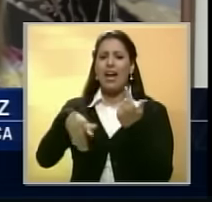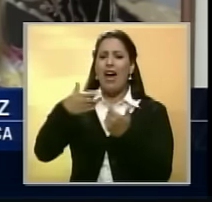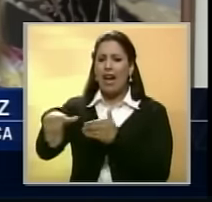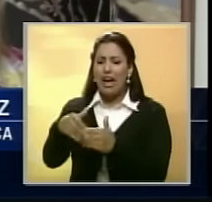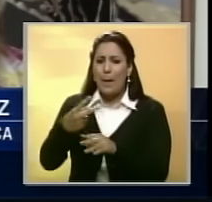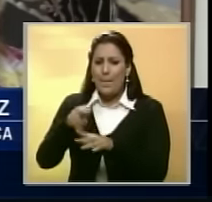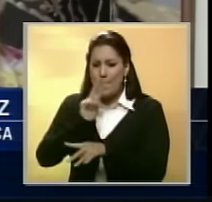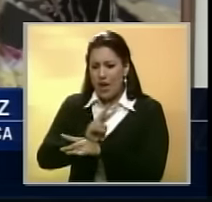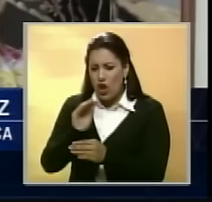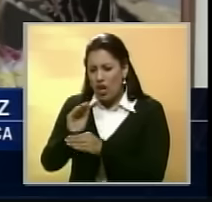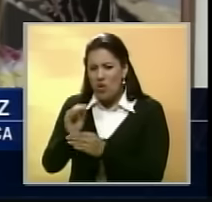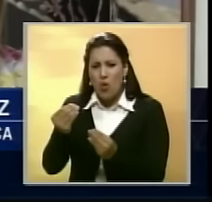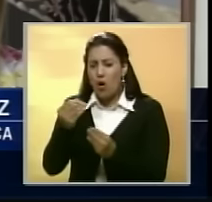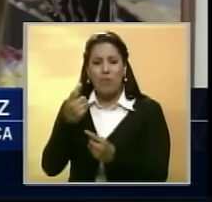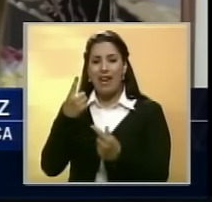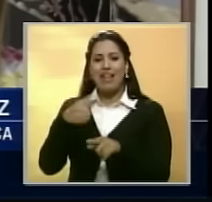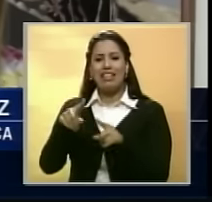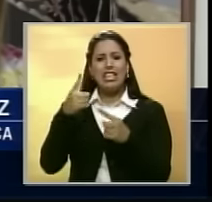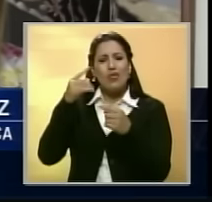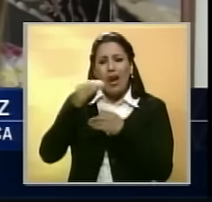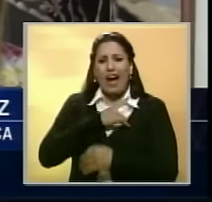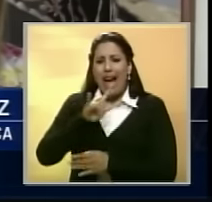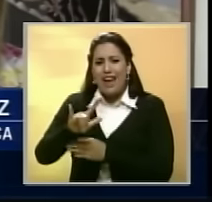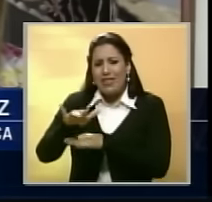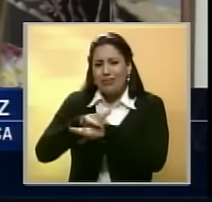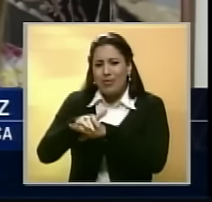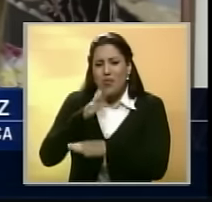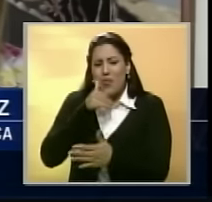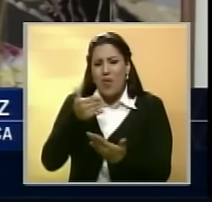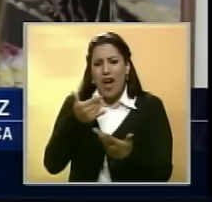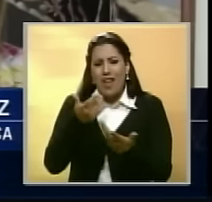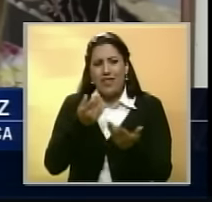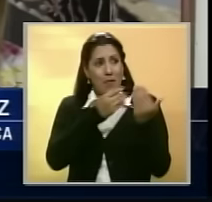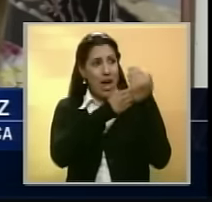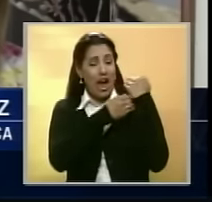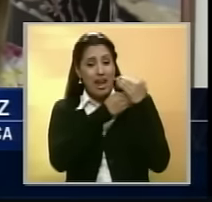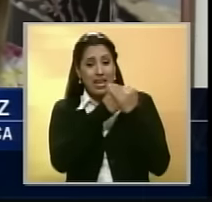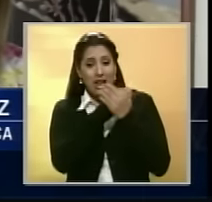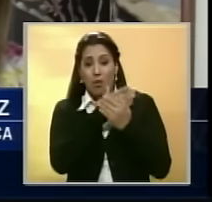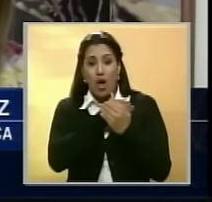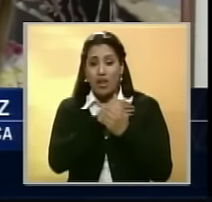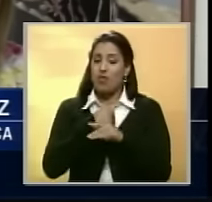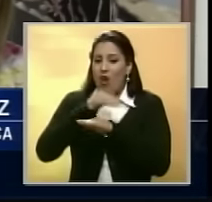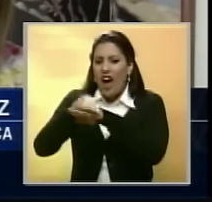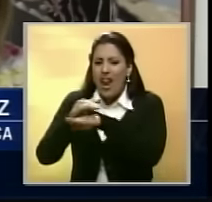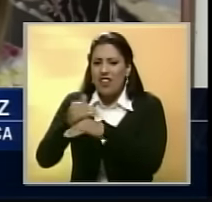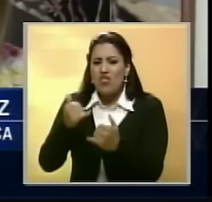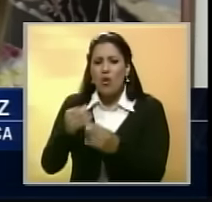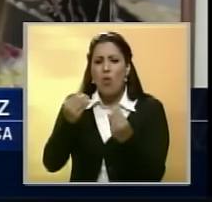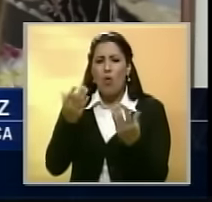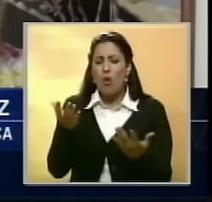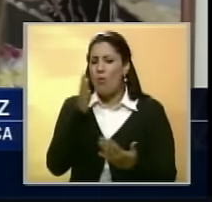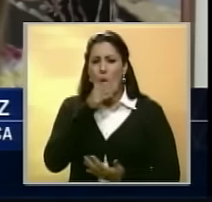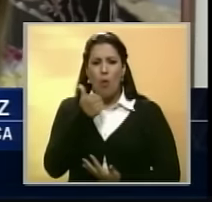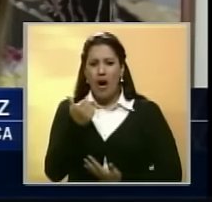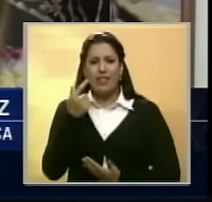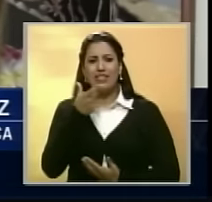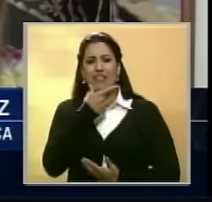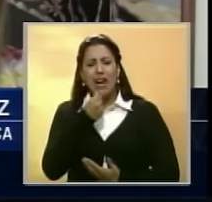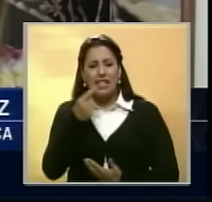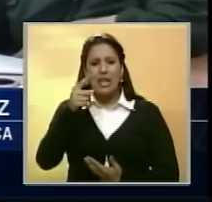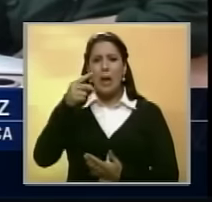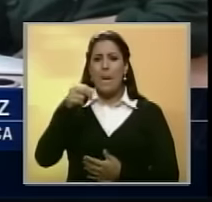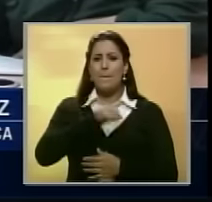salir de allí? Pues un niño abandonado, un niño que, bueno, se lo expresa fácil de otras